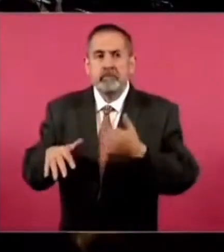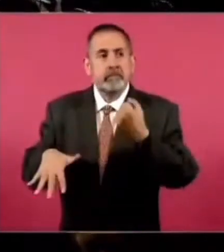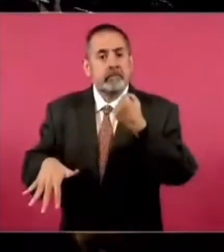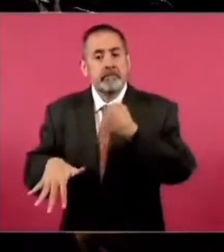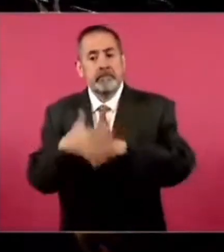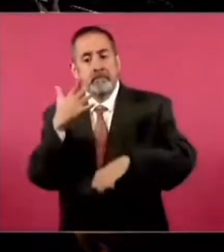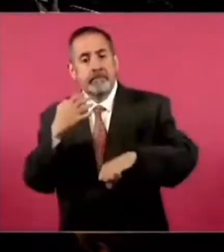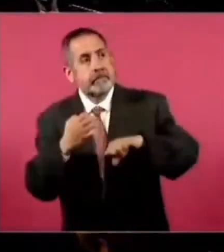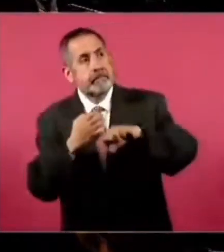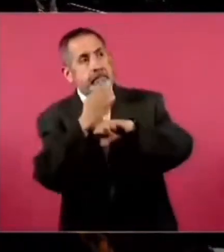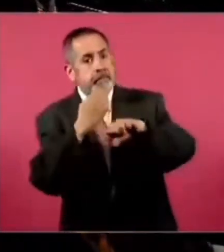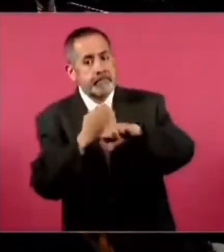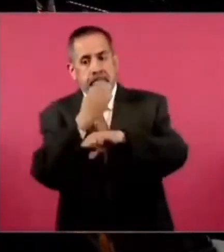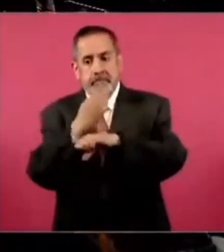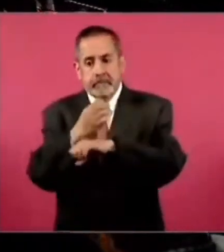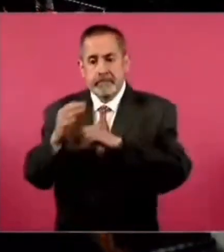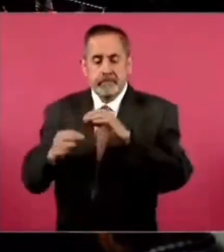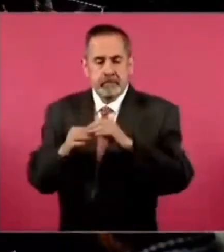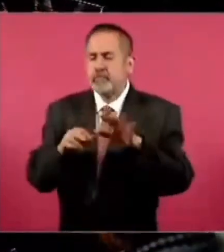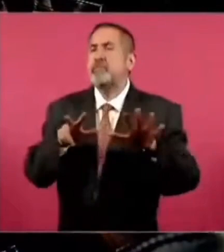estados,